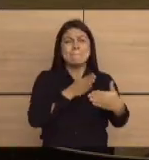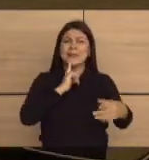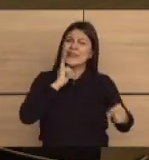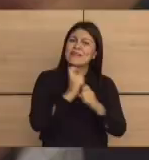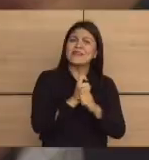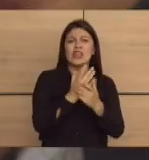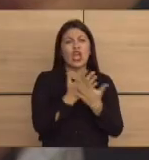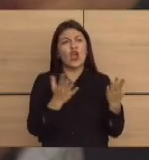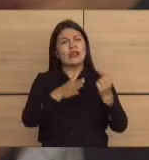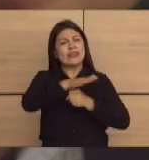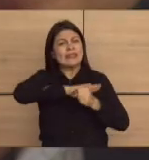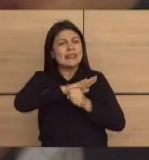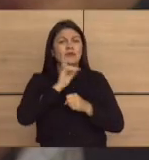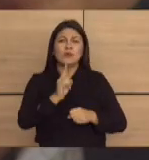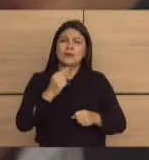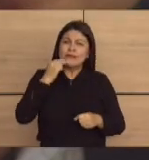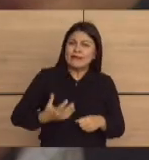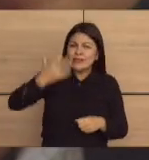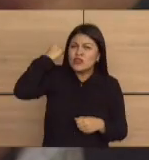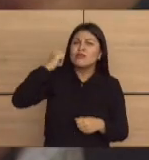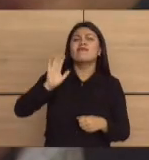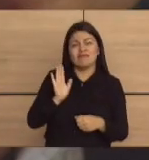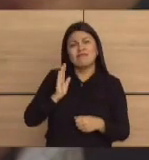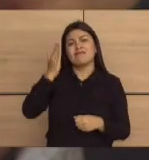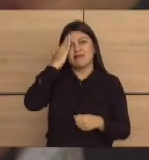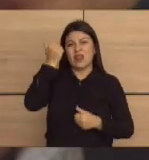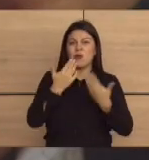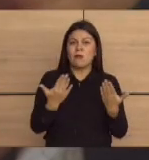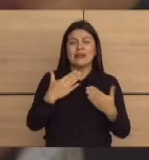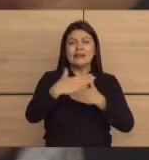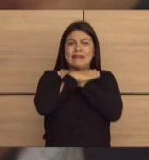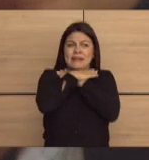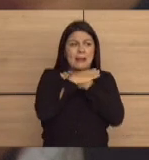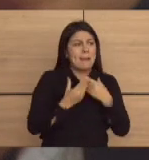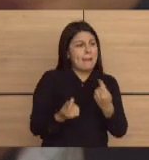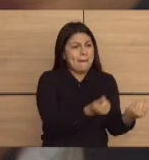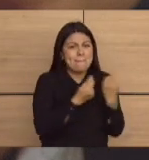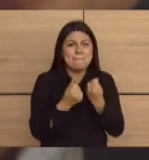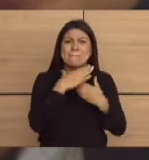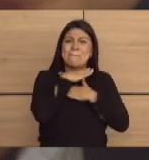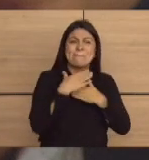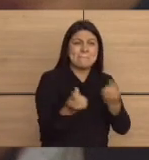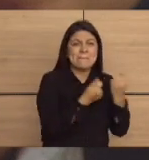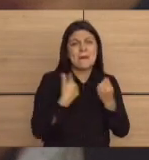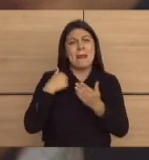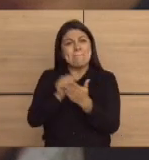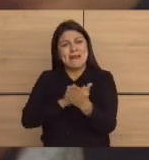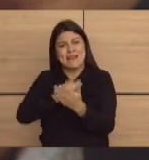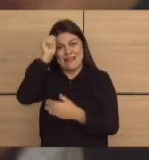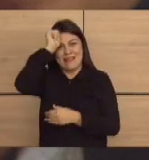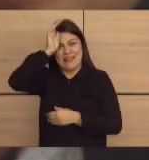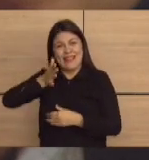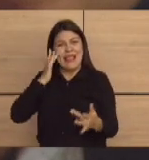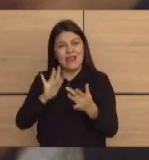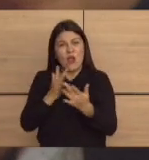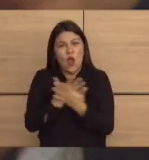históricas y acumuladas, bien sea de recursos escasos o de materiales difíciles de acceder o de problemas